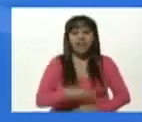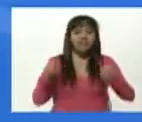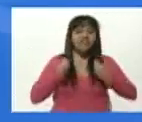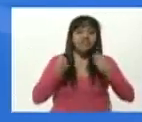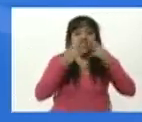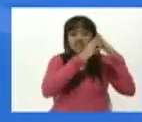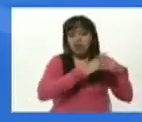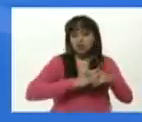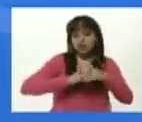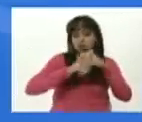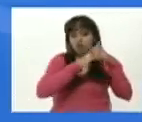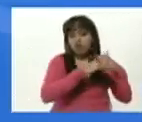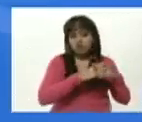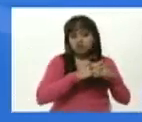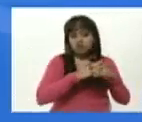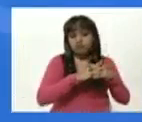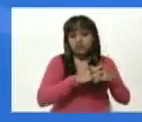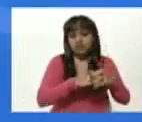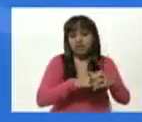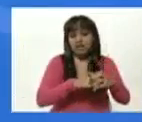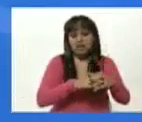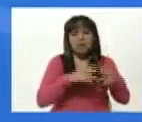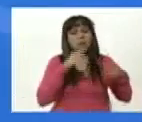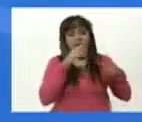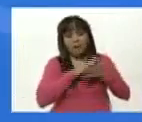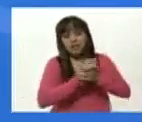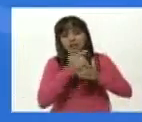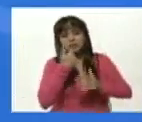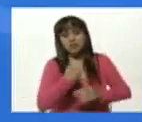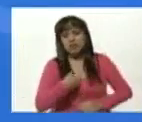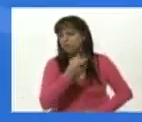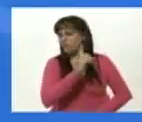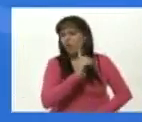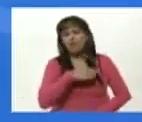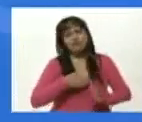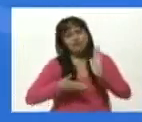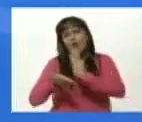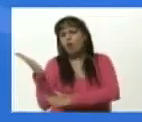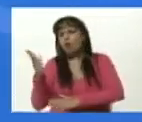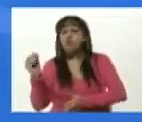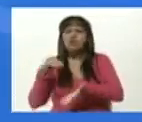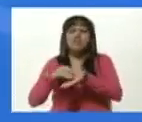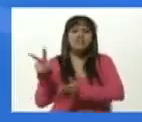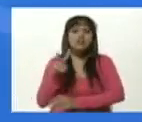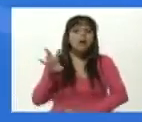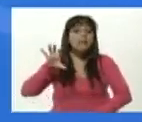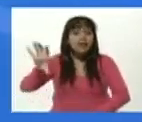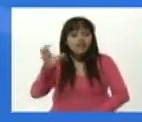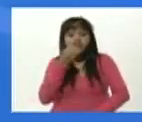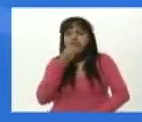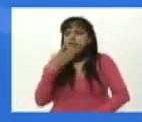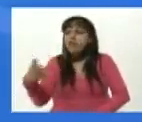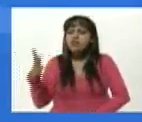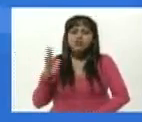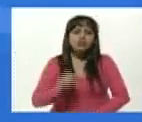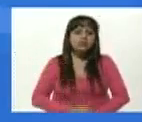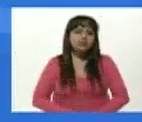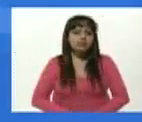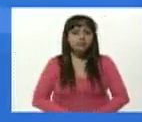Unidos. Me dijo, no, yo me regreso, el país está bello. Y además